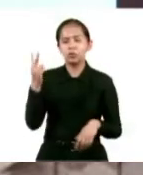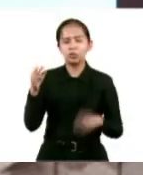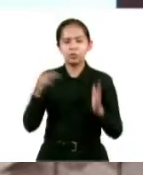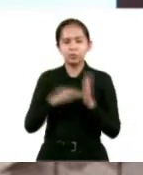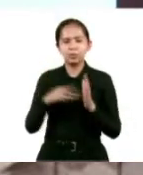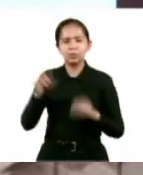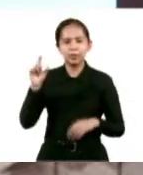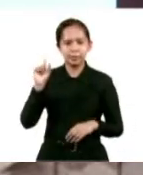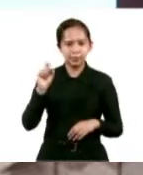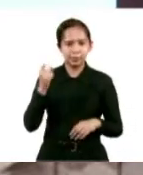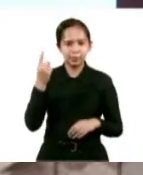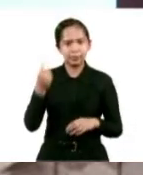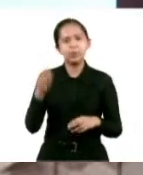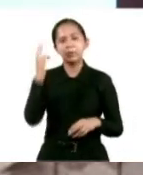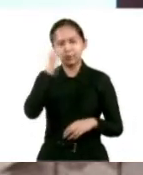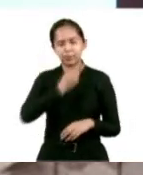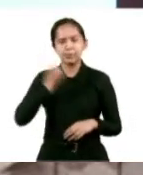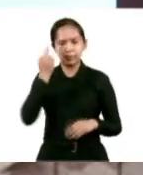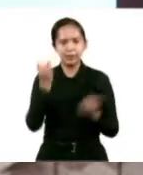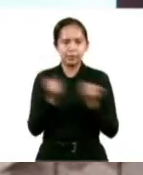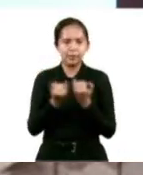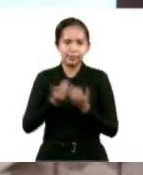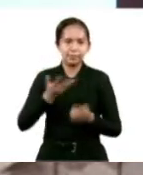Adelante. La segunda